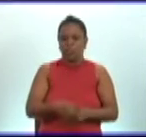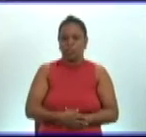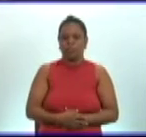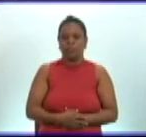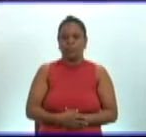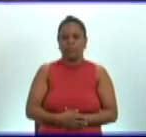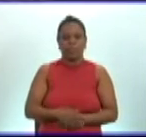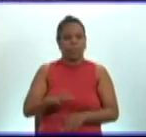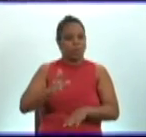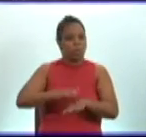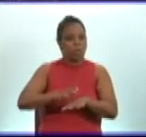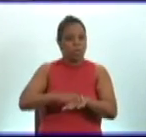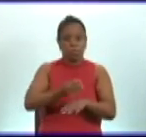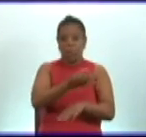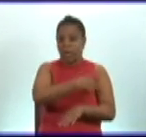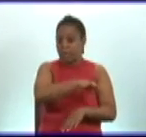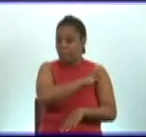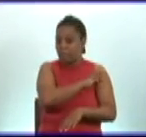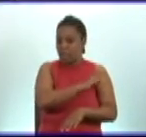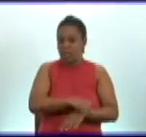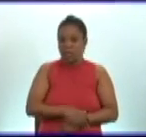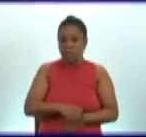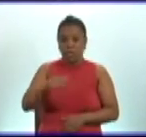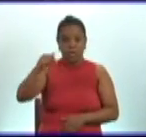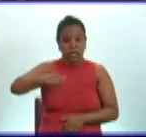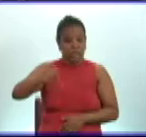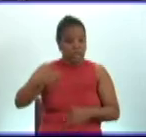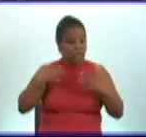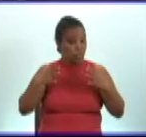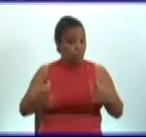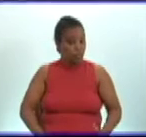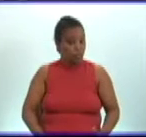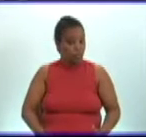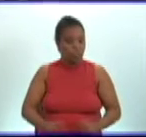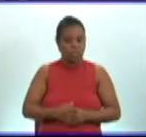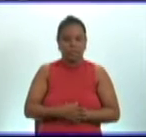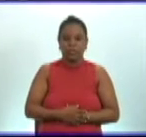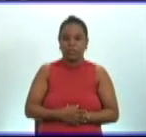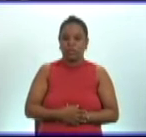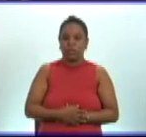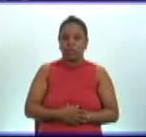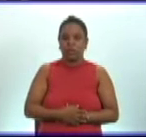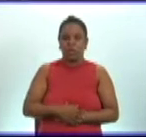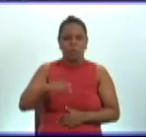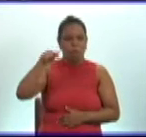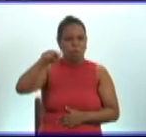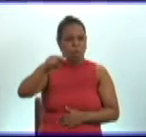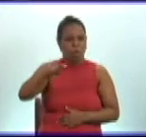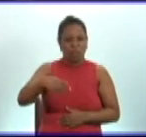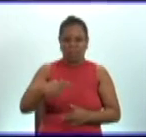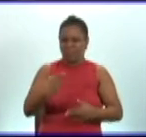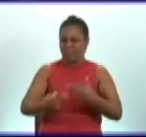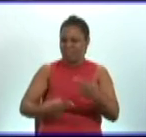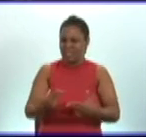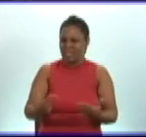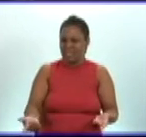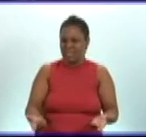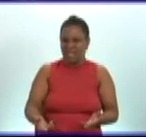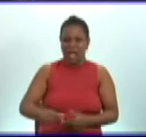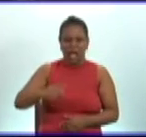No voy a culpar a España ni a este uniforme con semejante acto de injusticia.